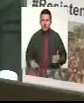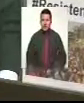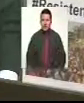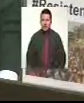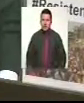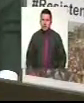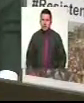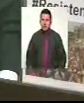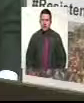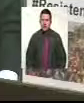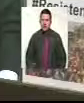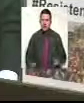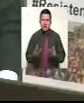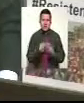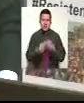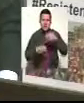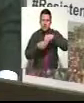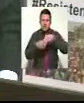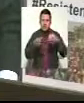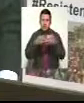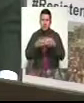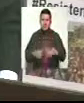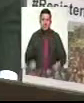El investigador